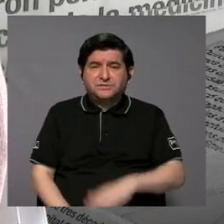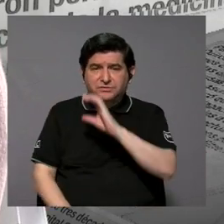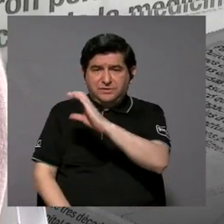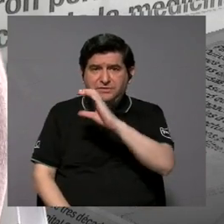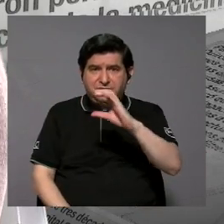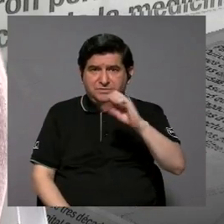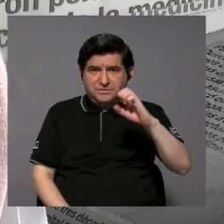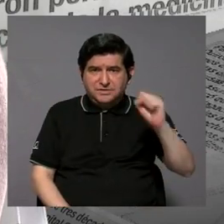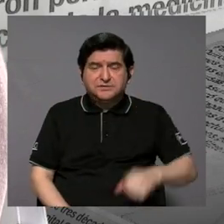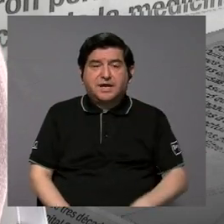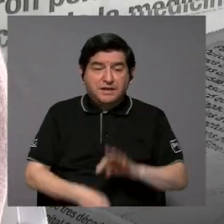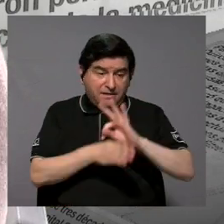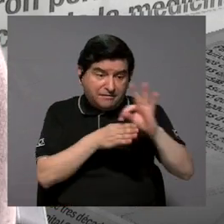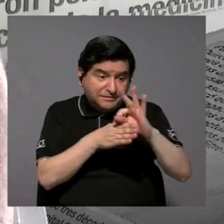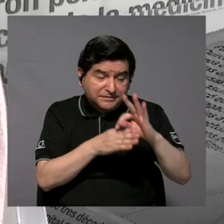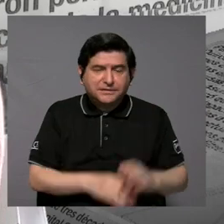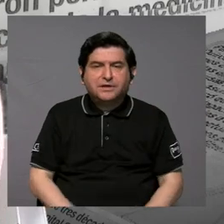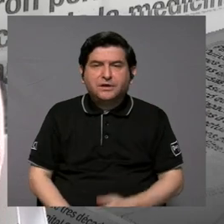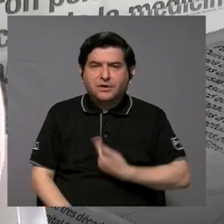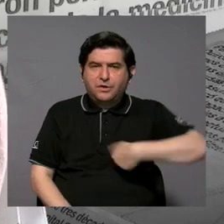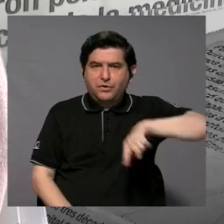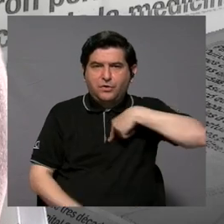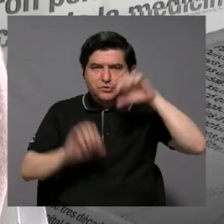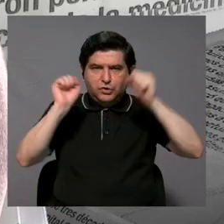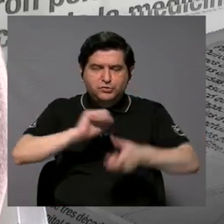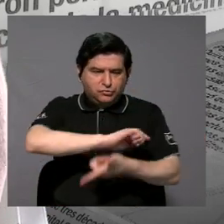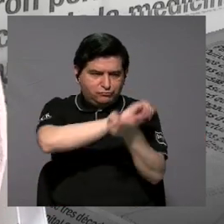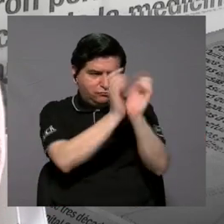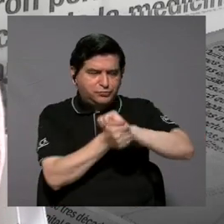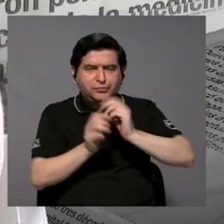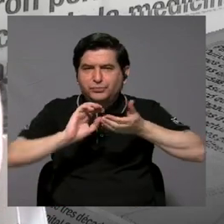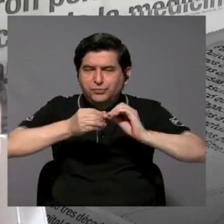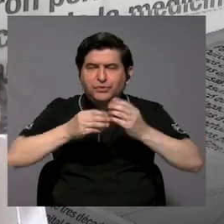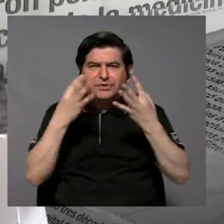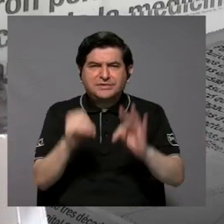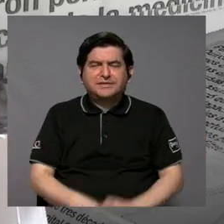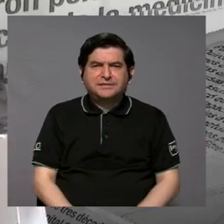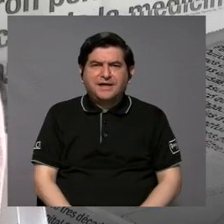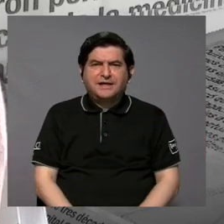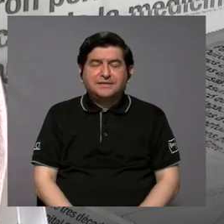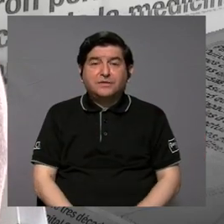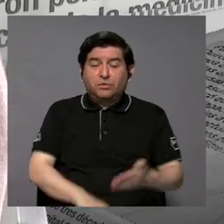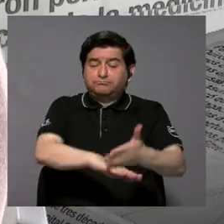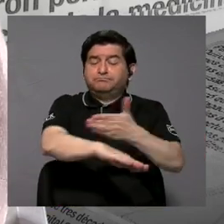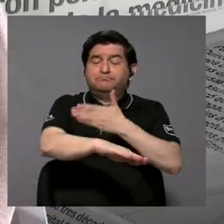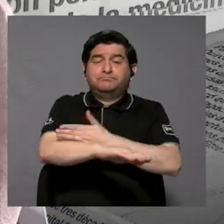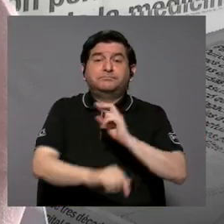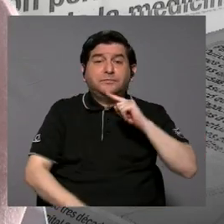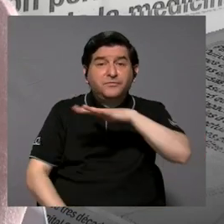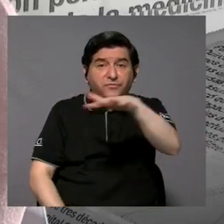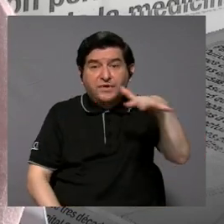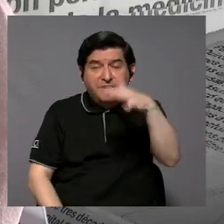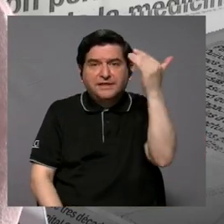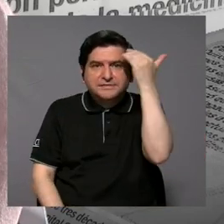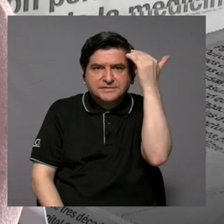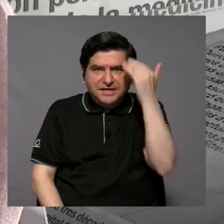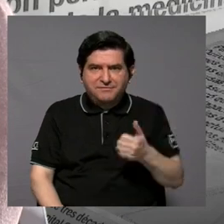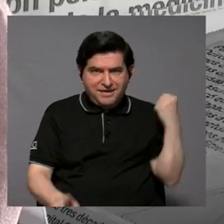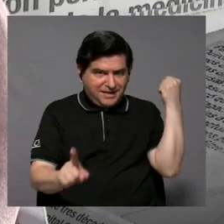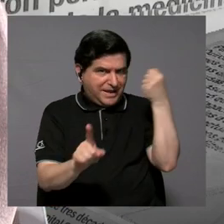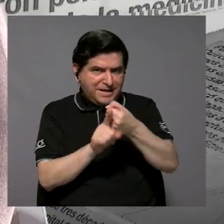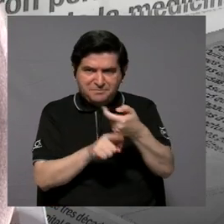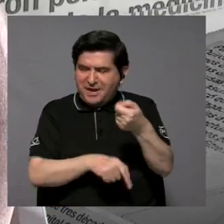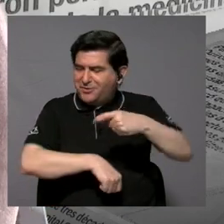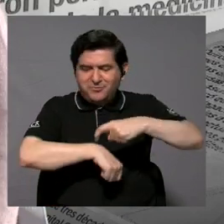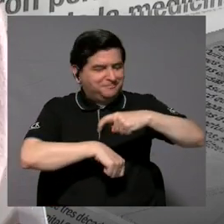tratamiento. Entonces, yo creo que nosotros podemos revertir esos números tratando de mejorar nuestra realidad. Sabemos que el impacto no se ve